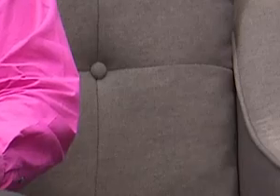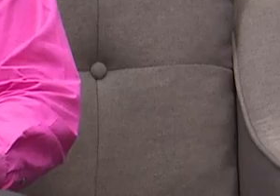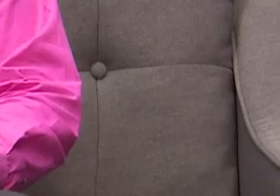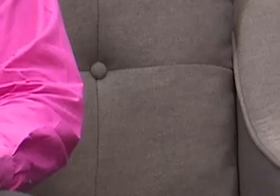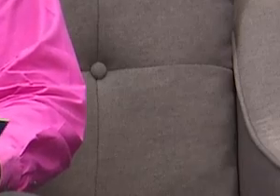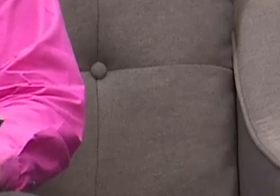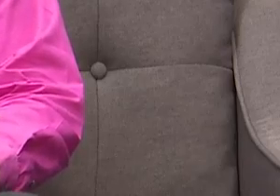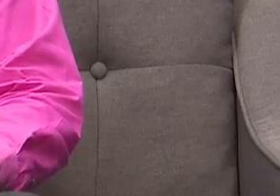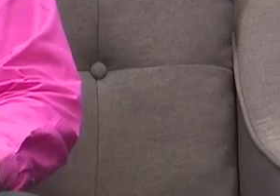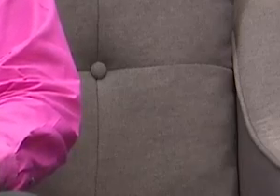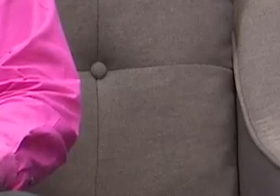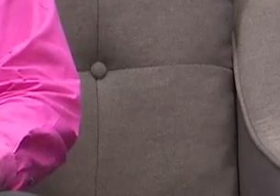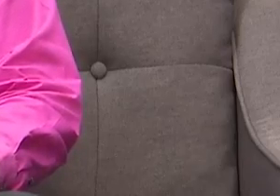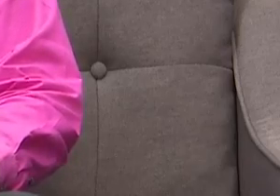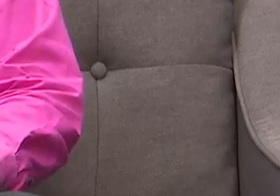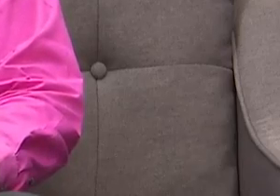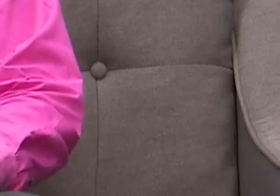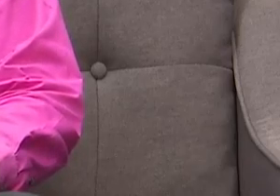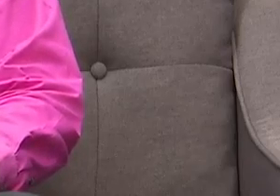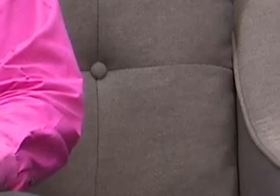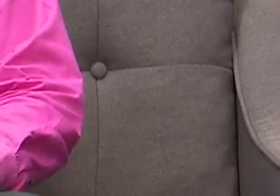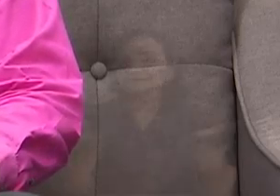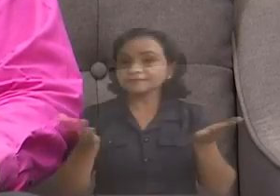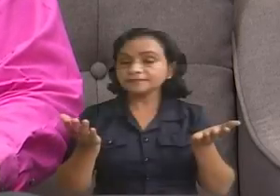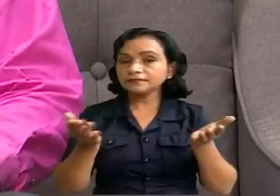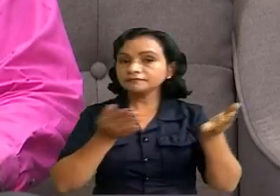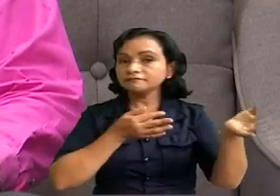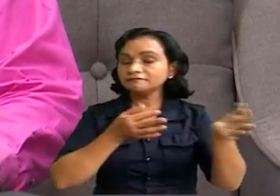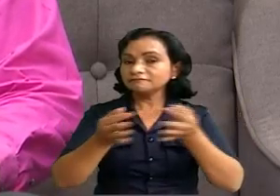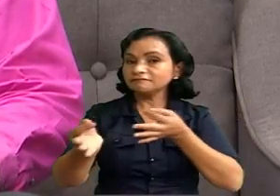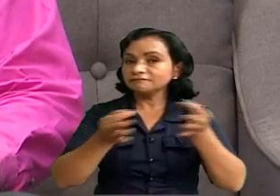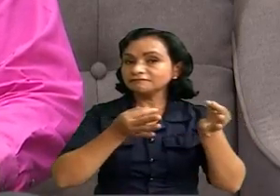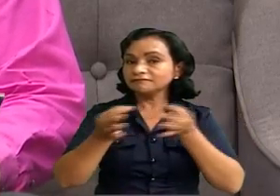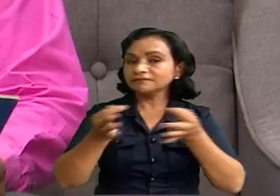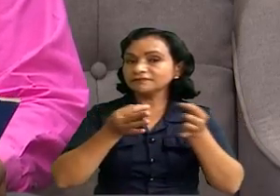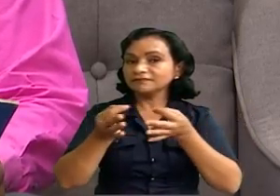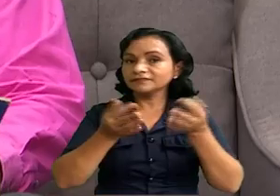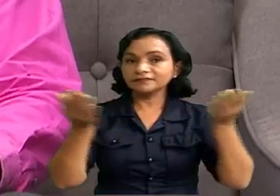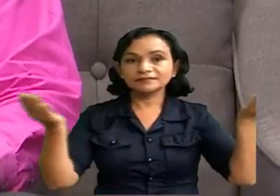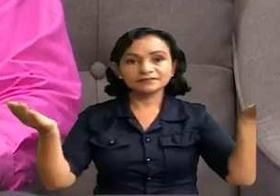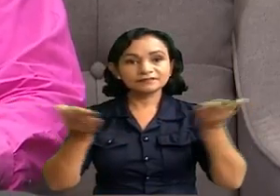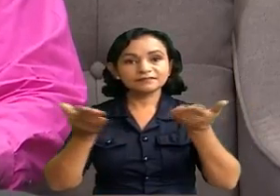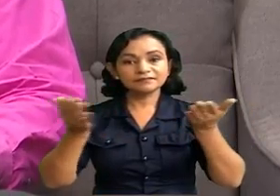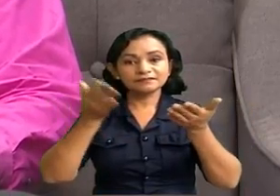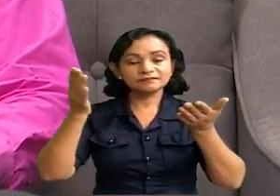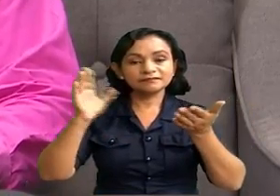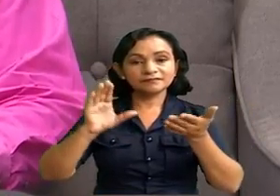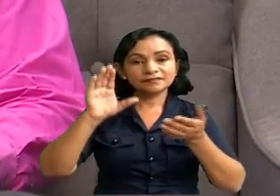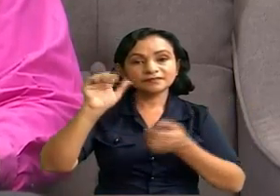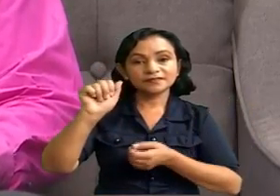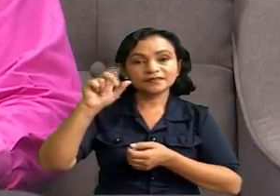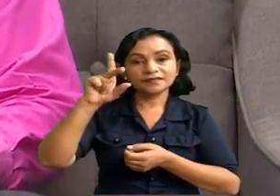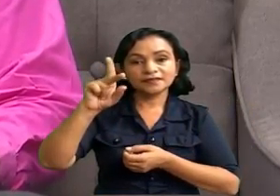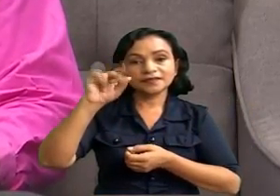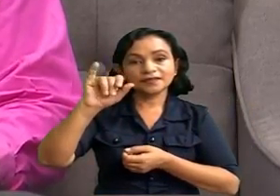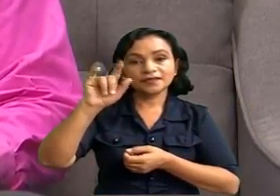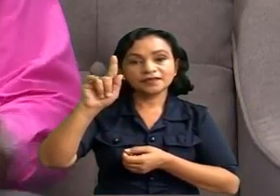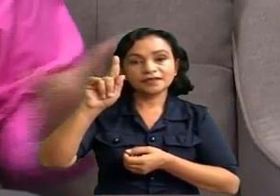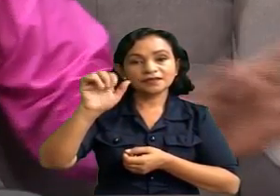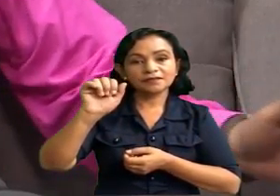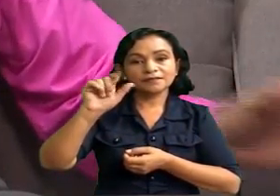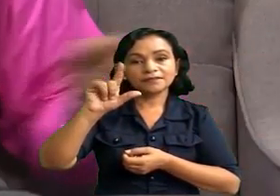Y bien, ahí está precisamente una descripción del sistema capitalista y precisamente la forma en la que opera.